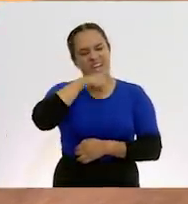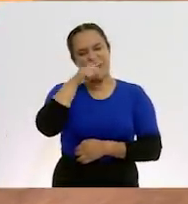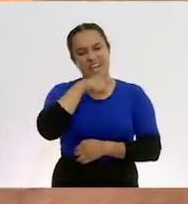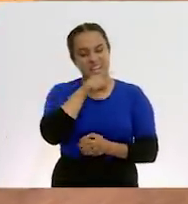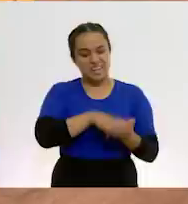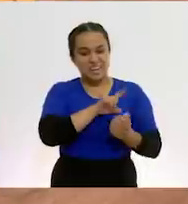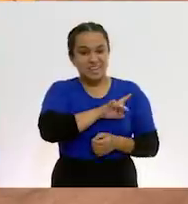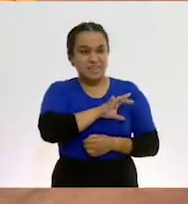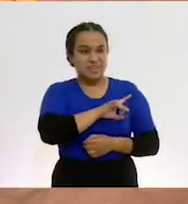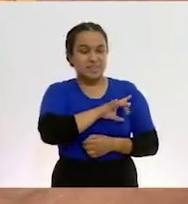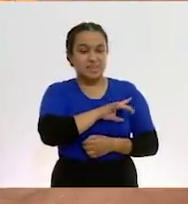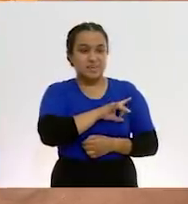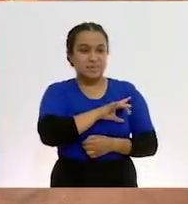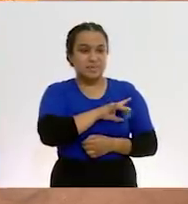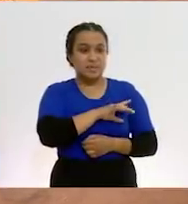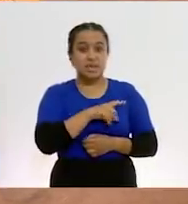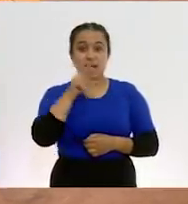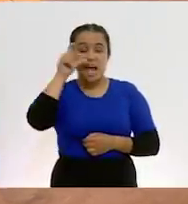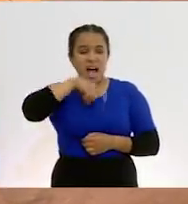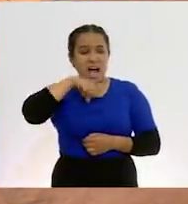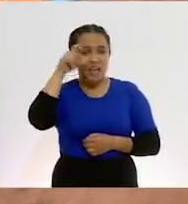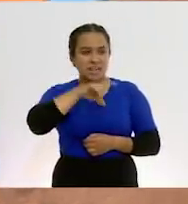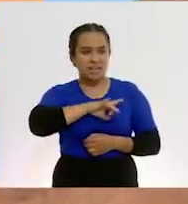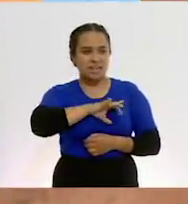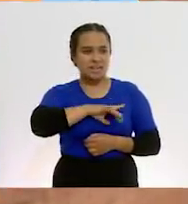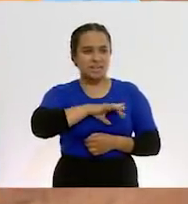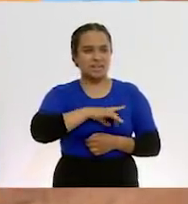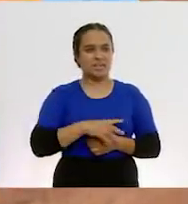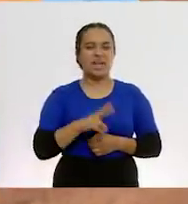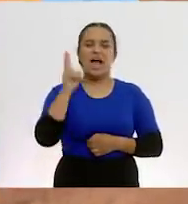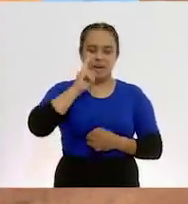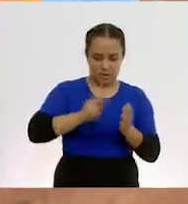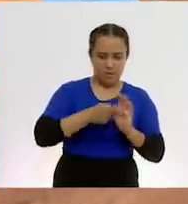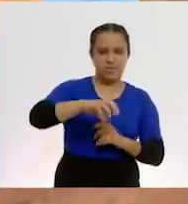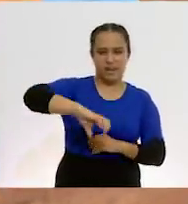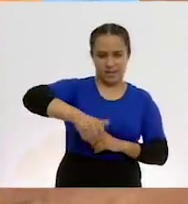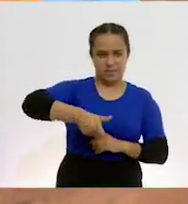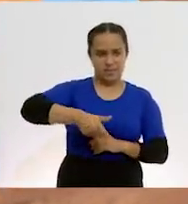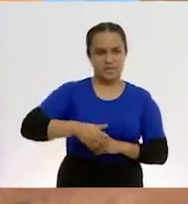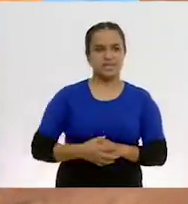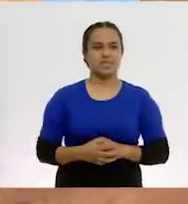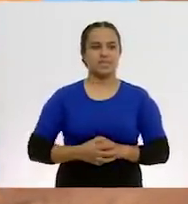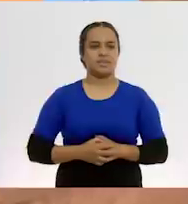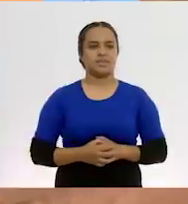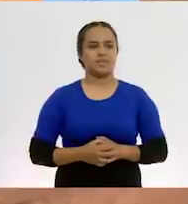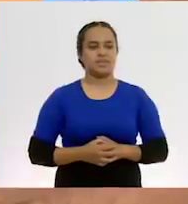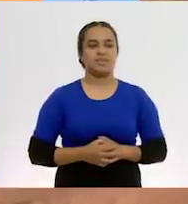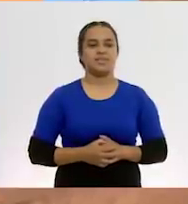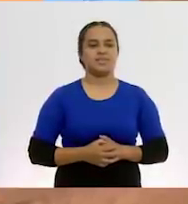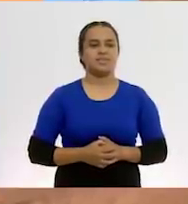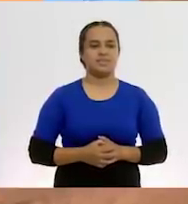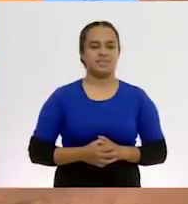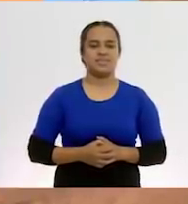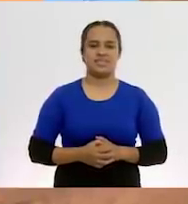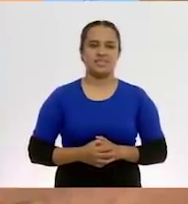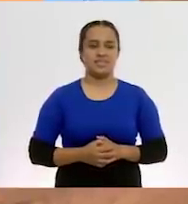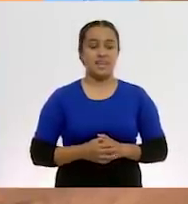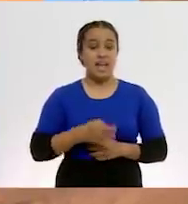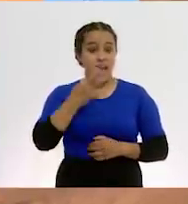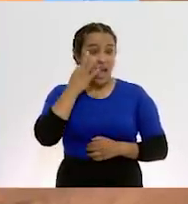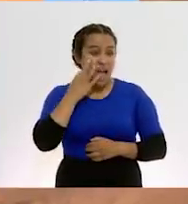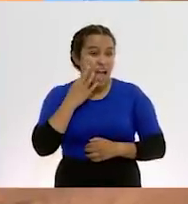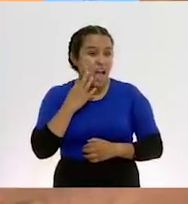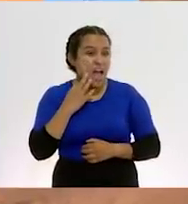miedo. Un águila con miedo. Vale, vamos a intentar otra vez, ¿va? A ver.